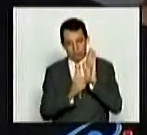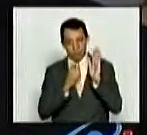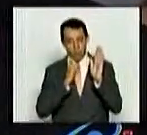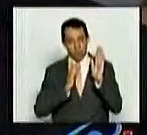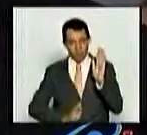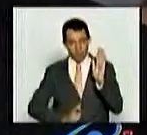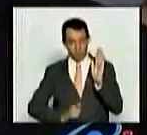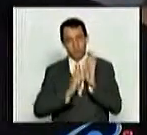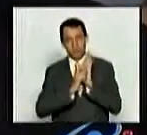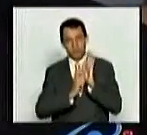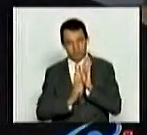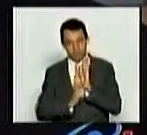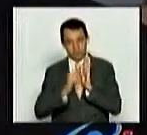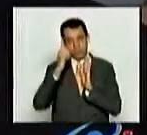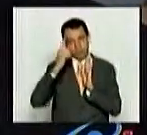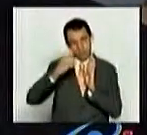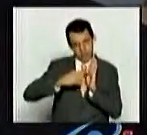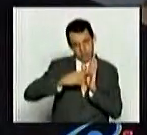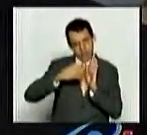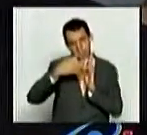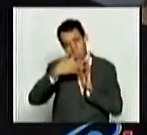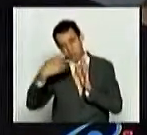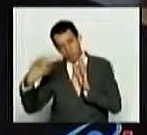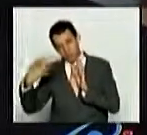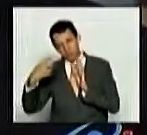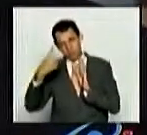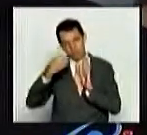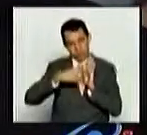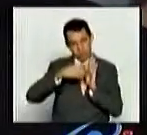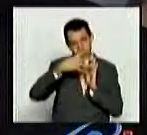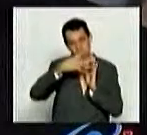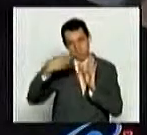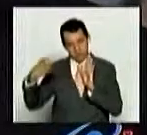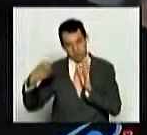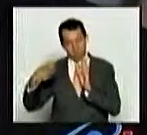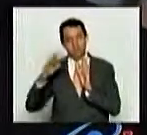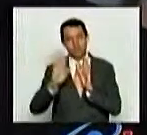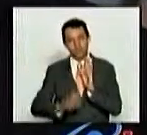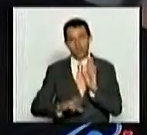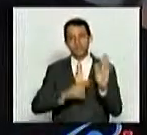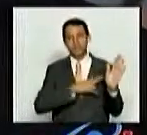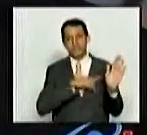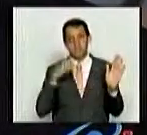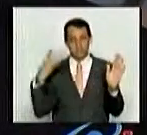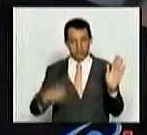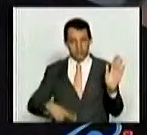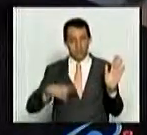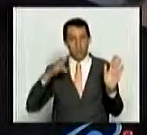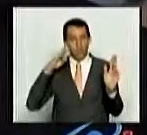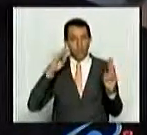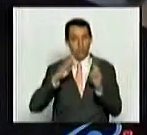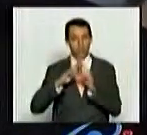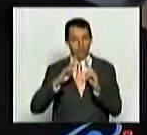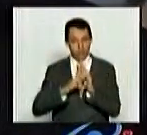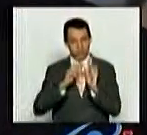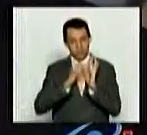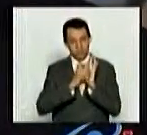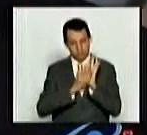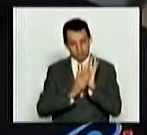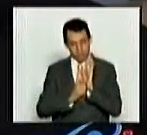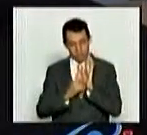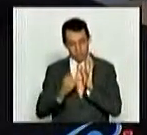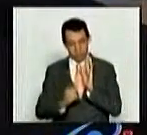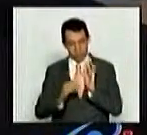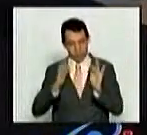neural, 1400 corresponden a la acupuntura china. Entonces, ¿qué vamos a hacer acá? Estamos trabajando los puntos